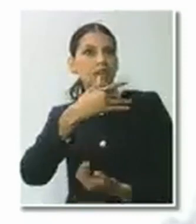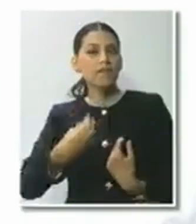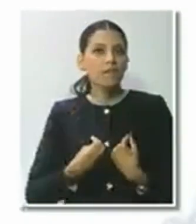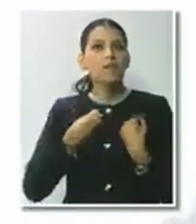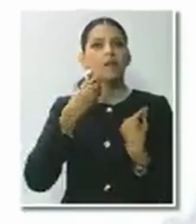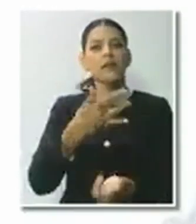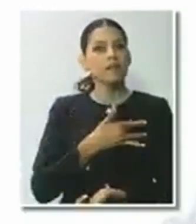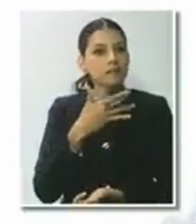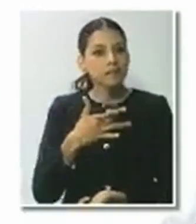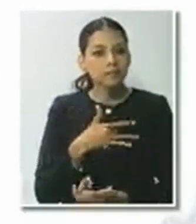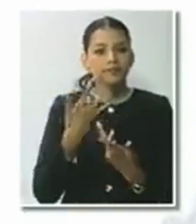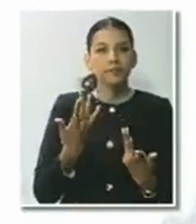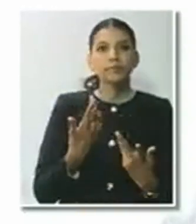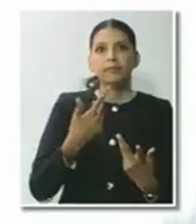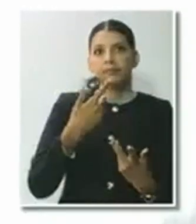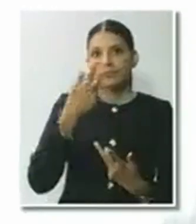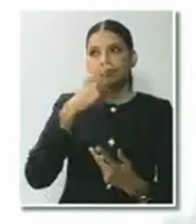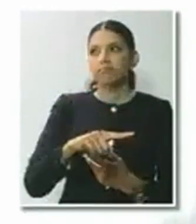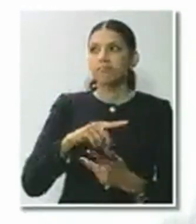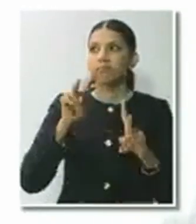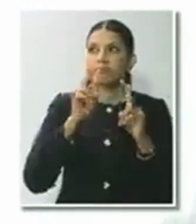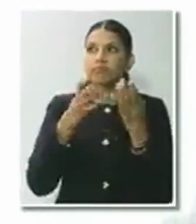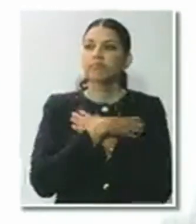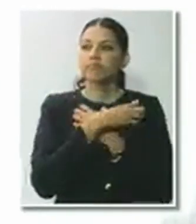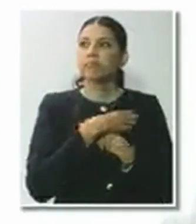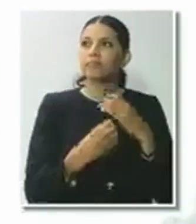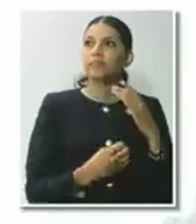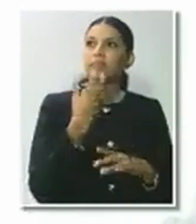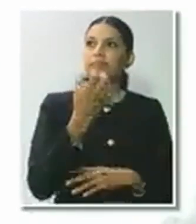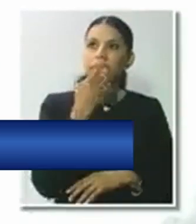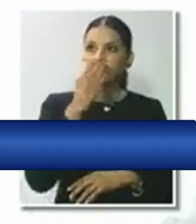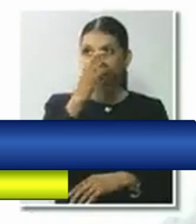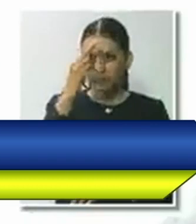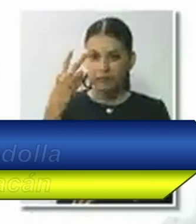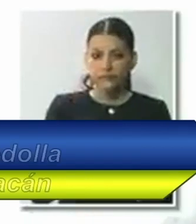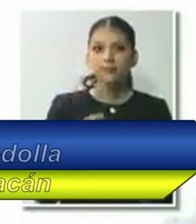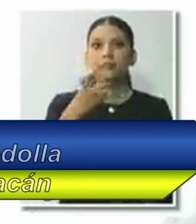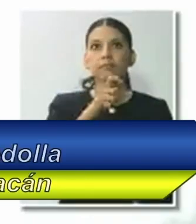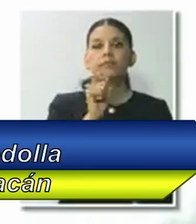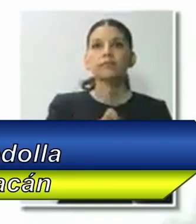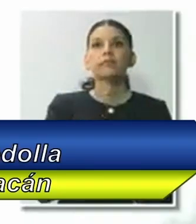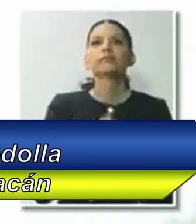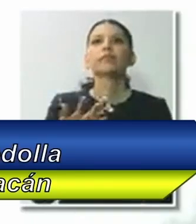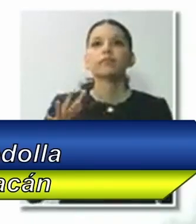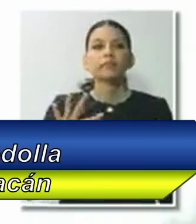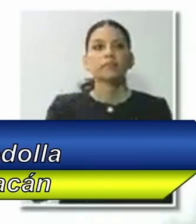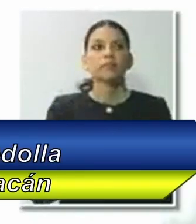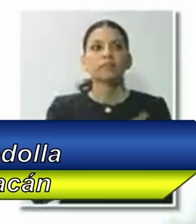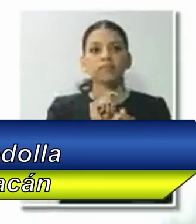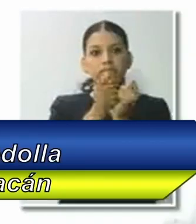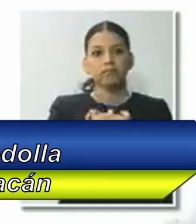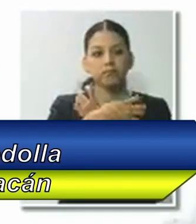todas las áreas del conocimiento se unen para reforzar aprendizajes. La nueva escuela mexicana es cimiento de la transformación